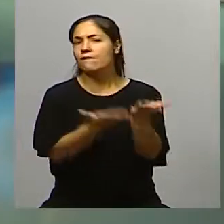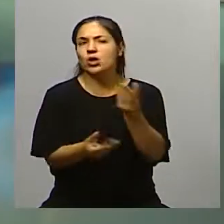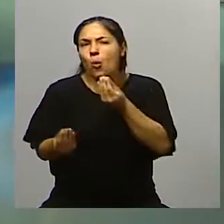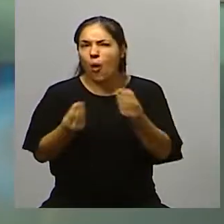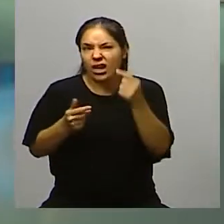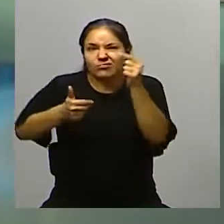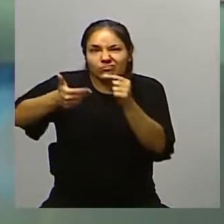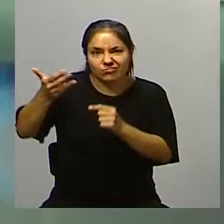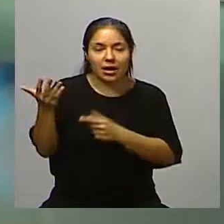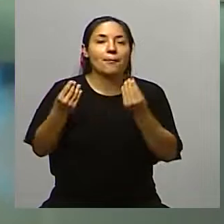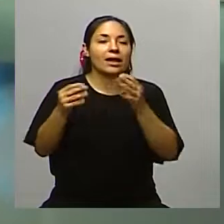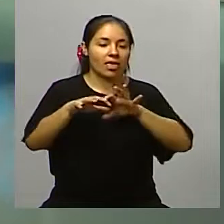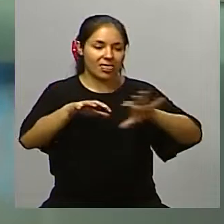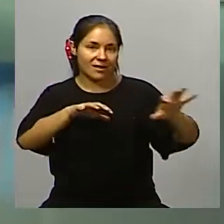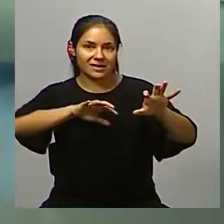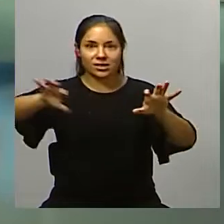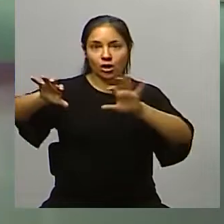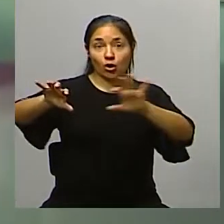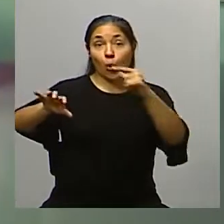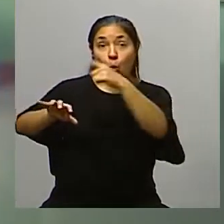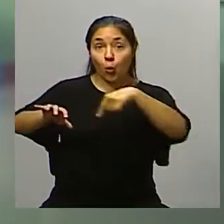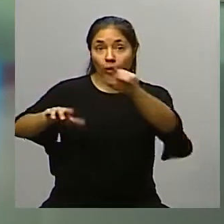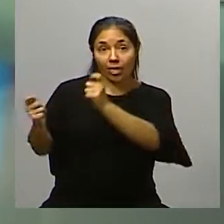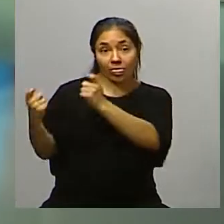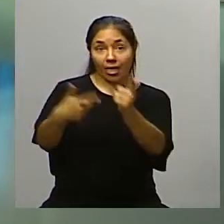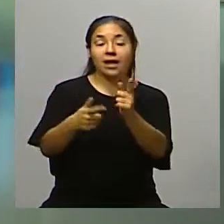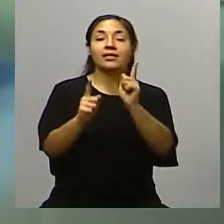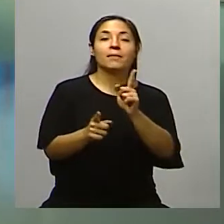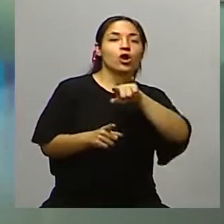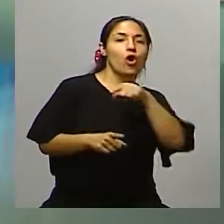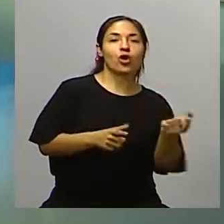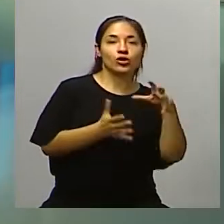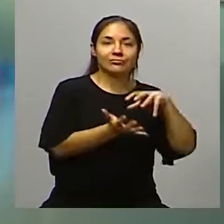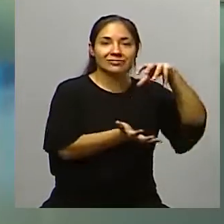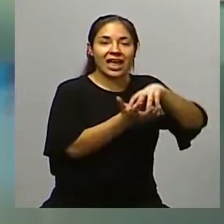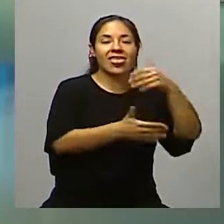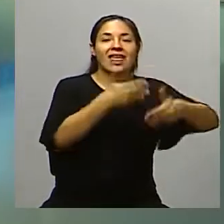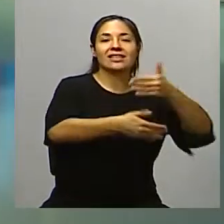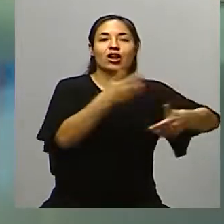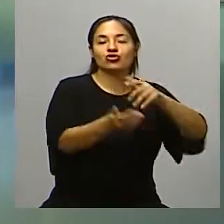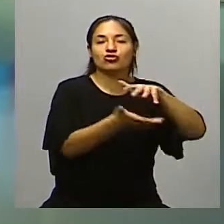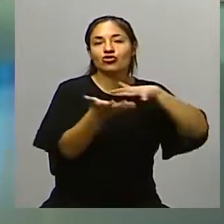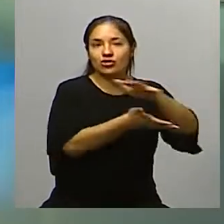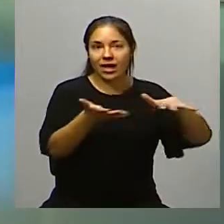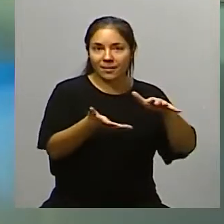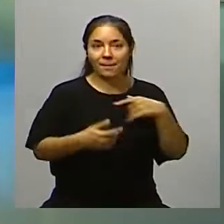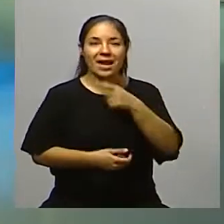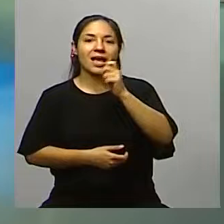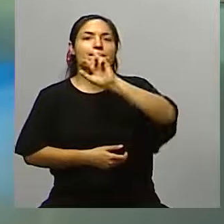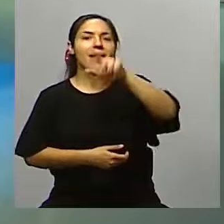una división entre lo que dan ustedes y lo que da desarrollo social, porque hay como una confusión de que los planes llegan de ANSES y no es